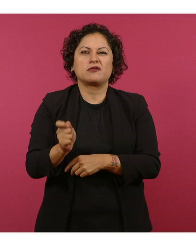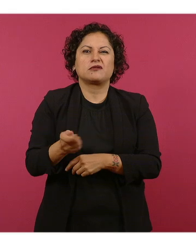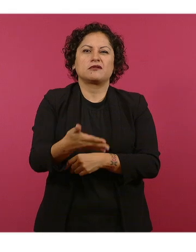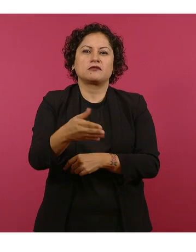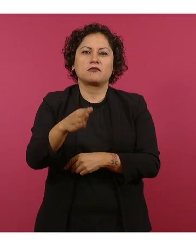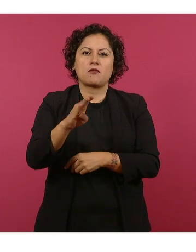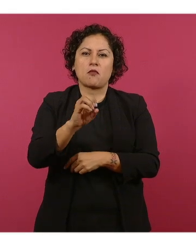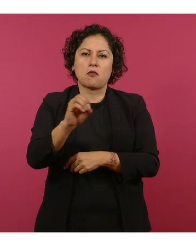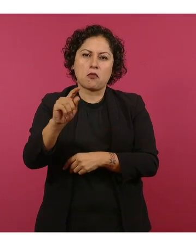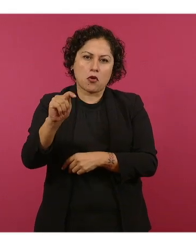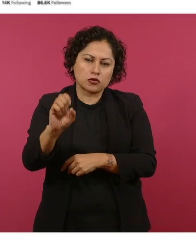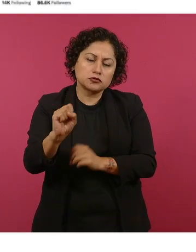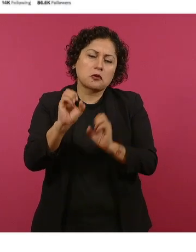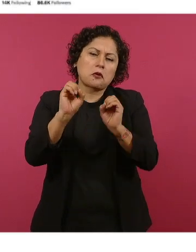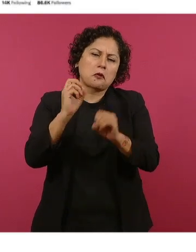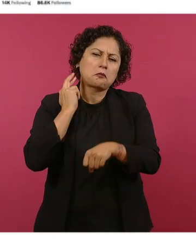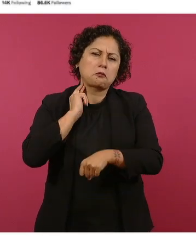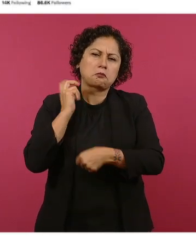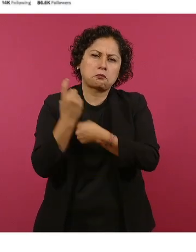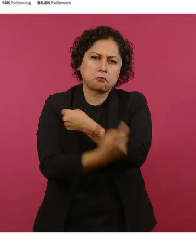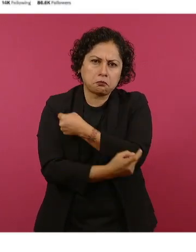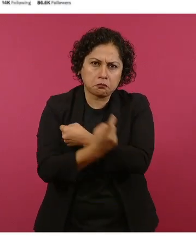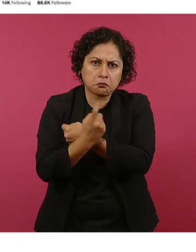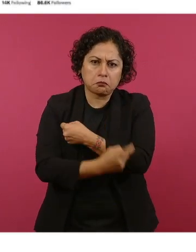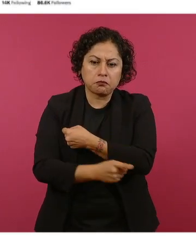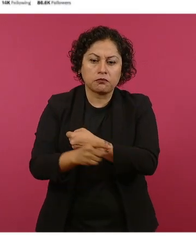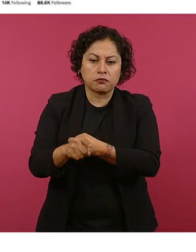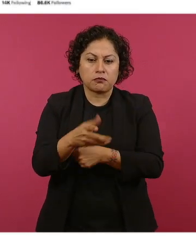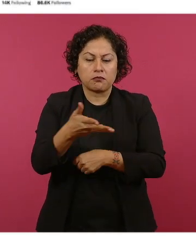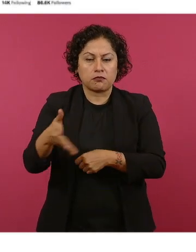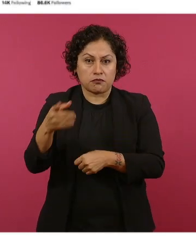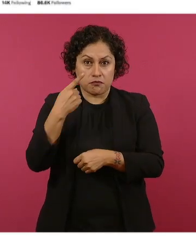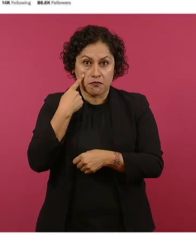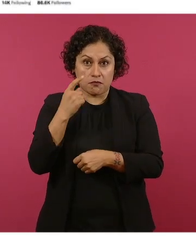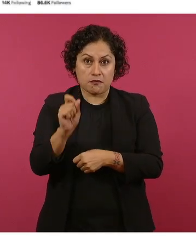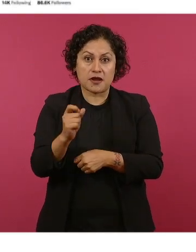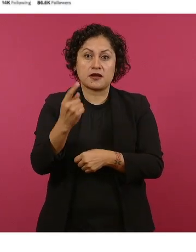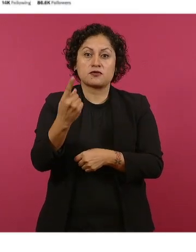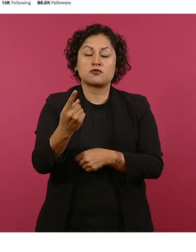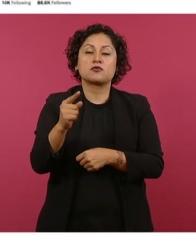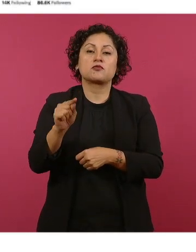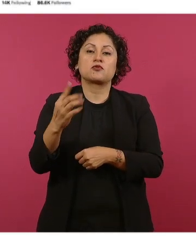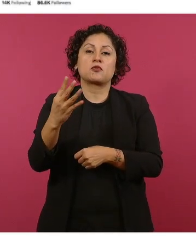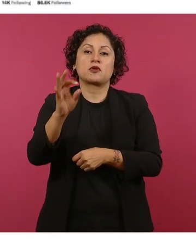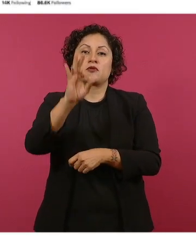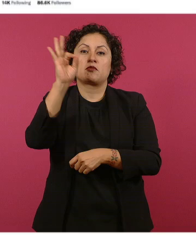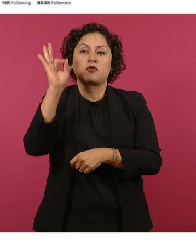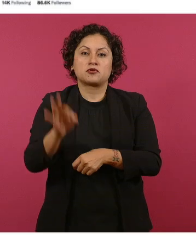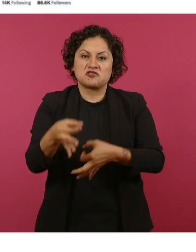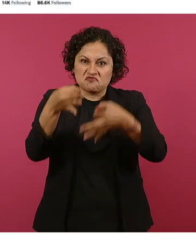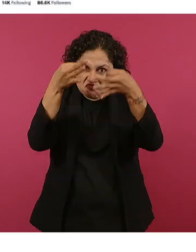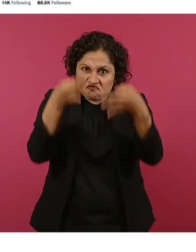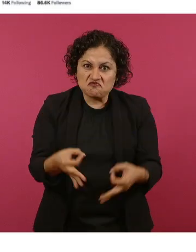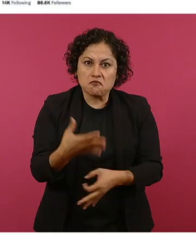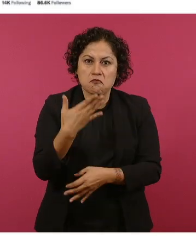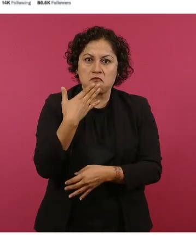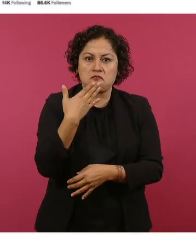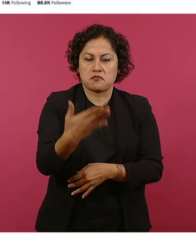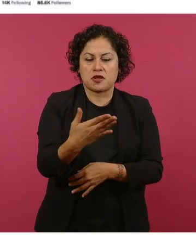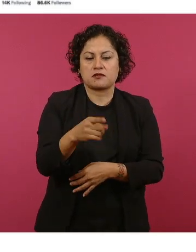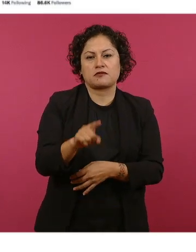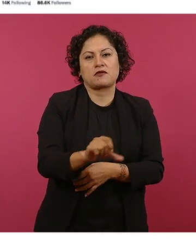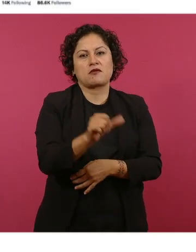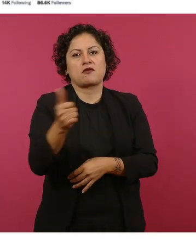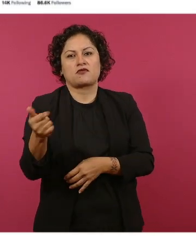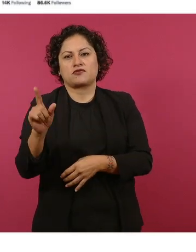robots. Apenas el 1.4% son cuentas con mensajes originales, frente a 70%